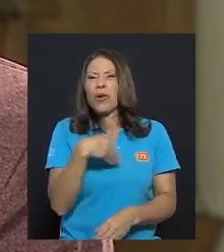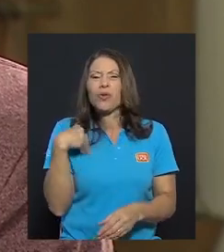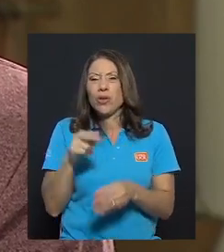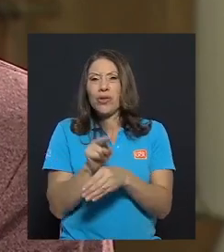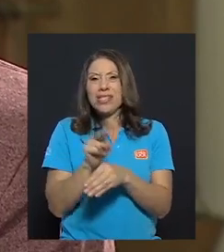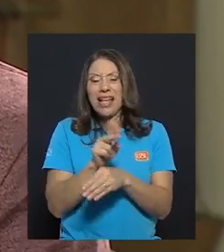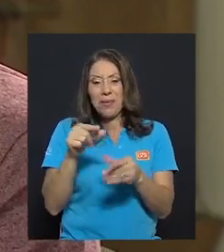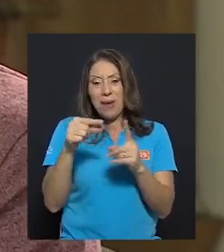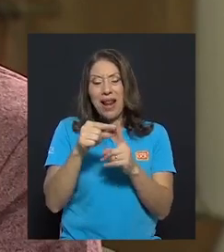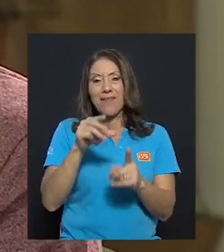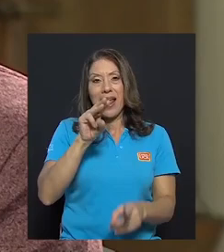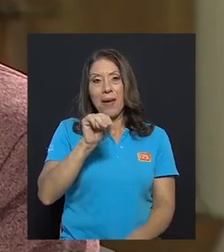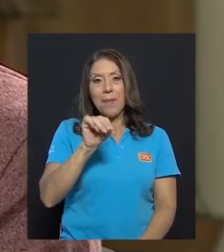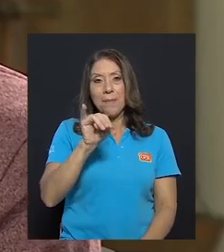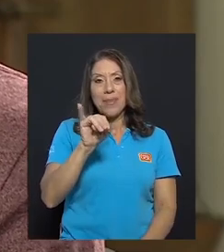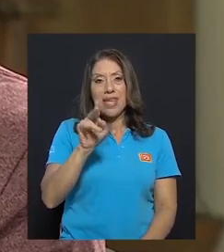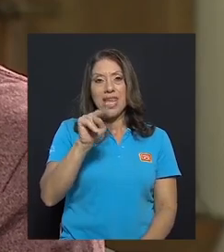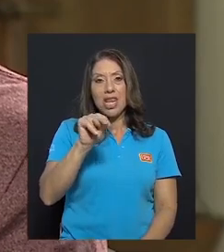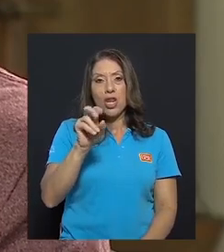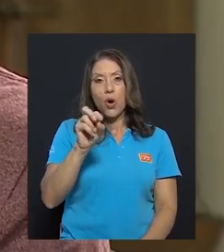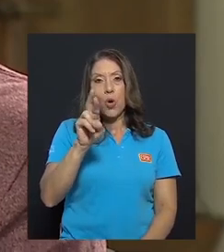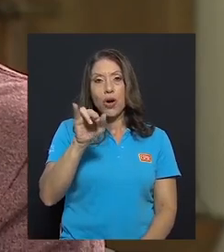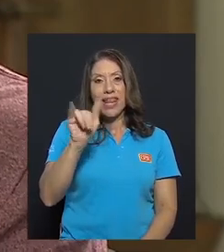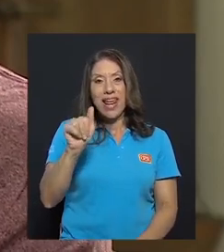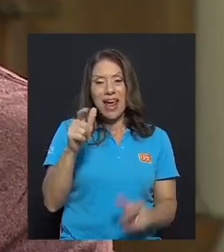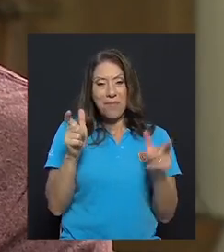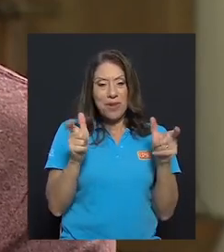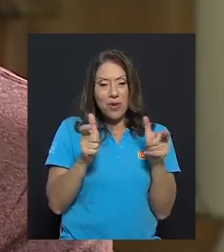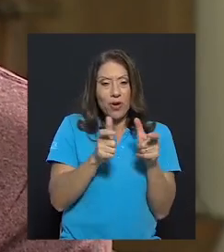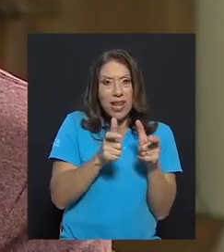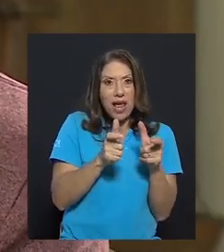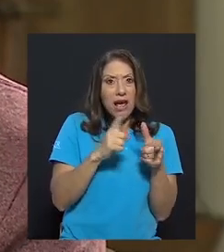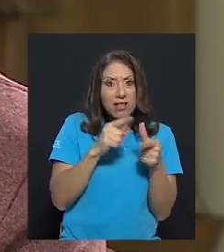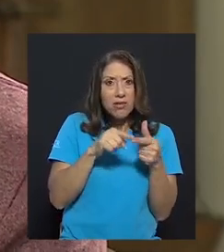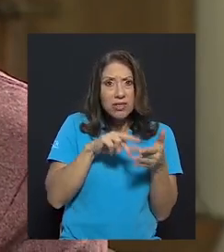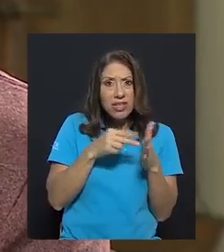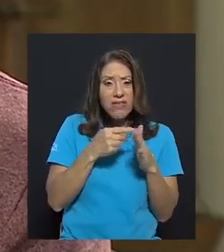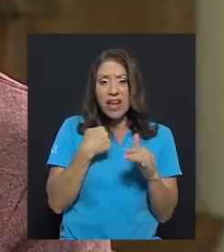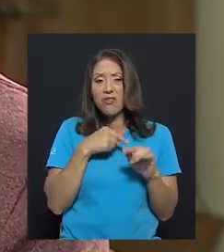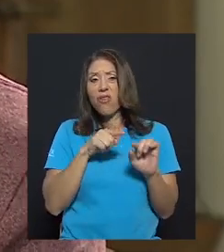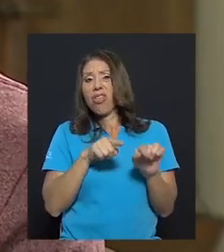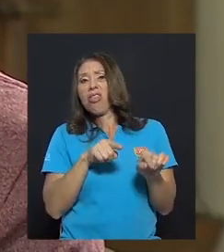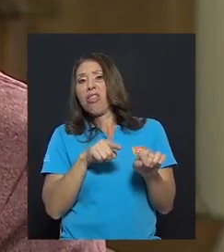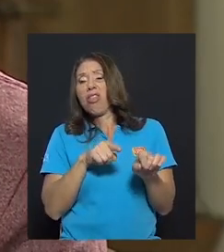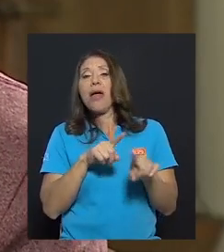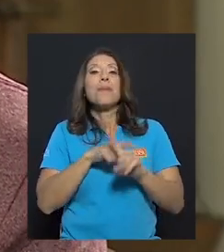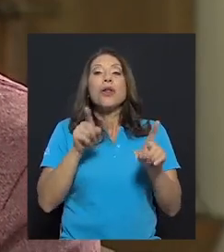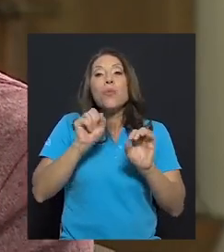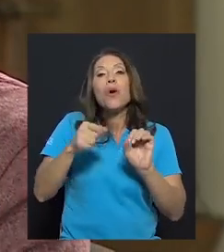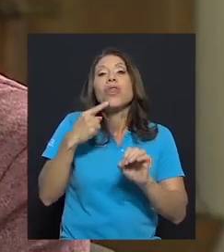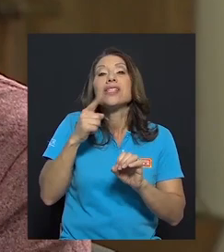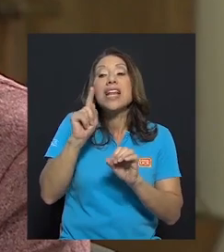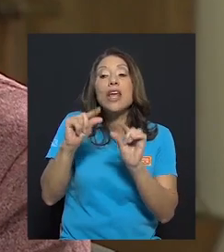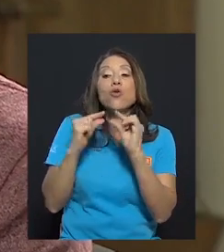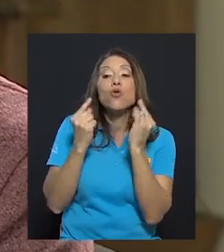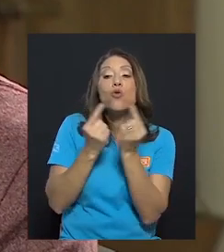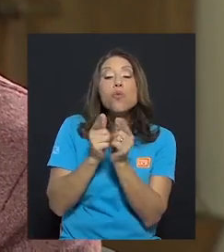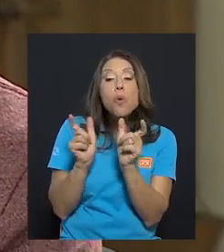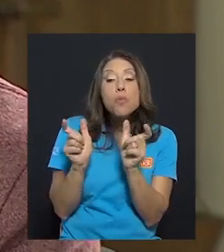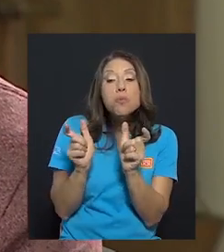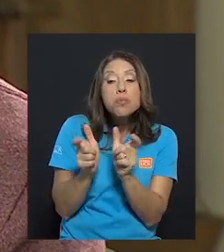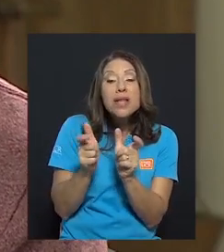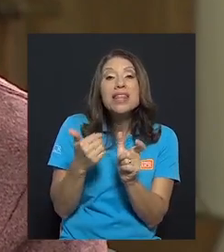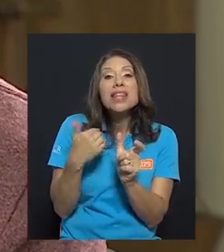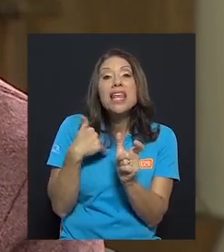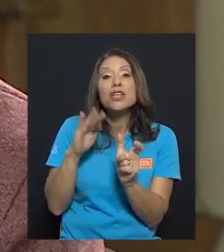minoría. Pero yo sí puedo decir que hay un grupo social específico que tiene cierta cultura, tiene cierto comportamiento, ciertos valores y yo